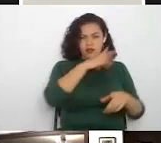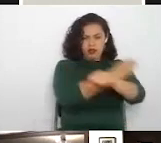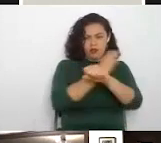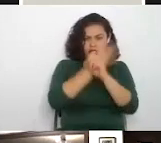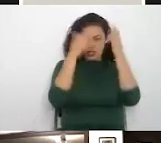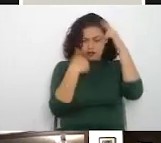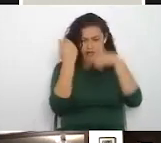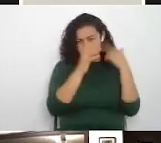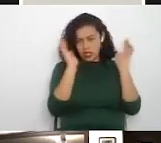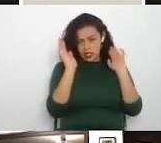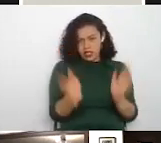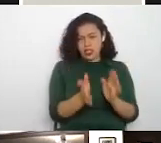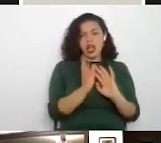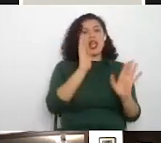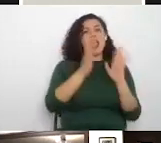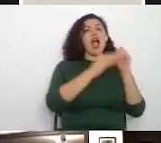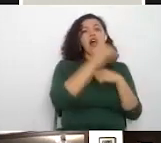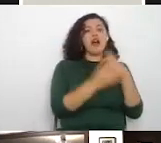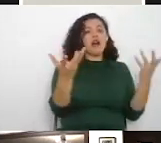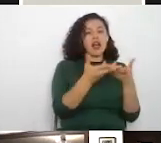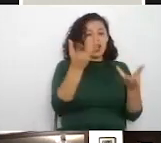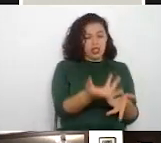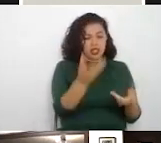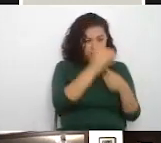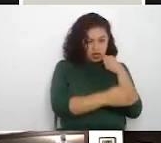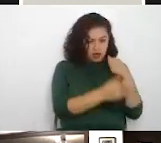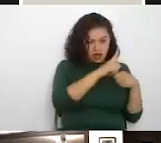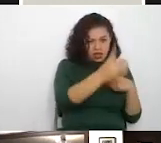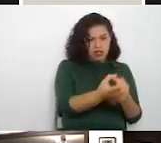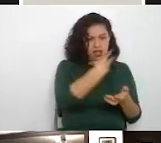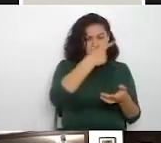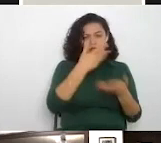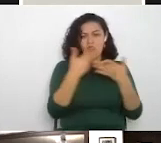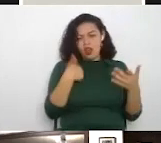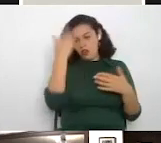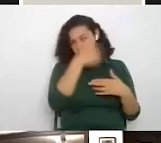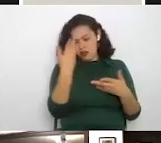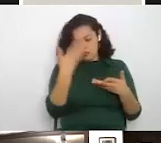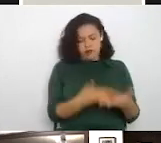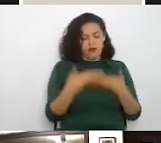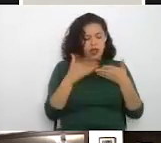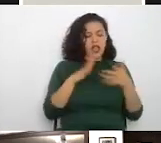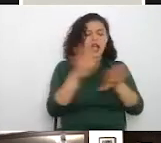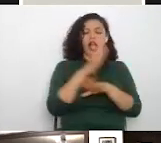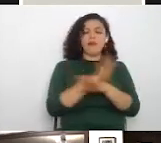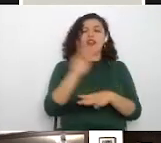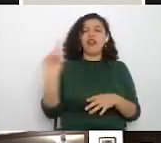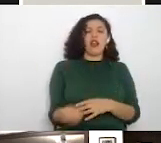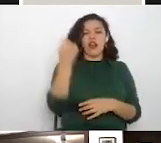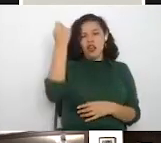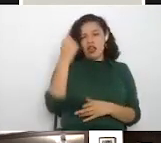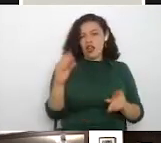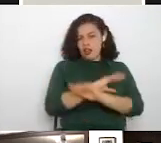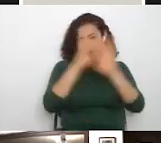revisando, pues lo terminara de hacerlo para yo ahora revisarlo. Entonces ahí fue un cambio tecnológico, seguramente un